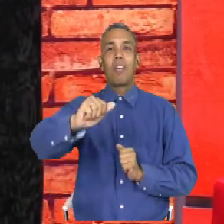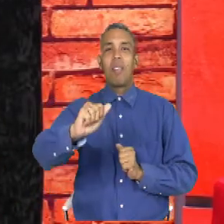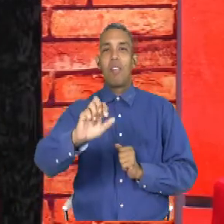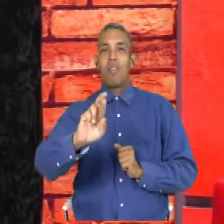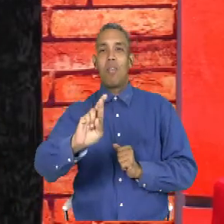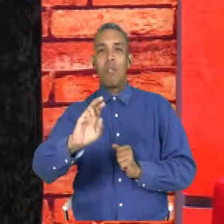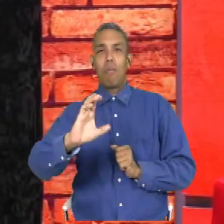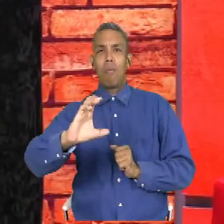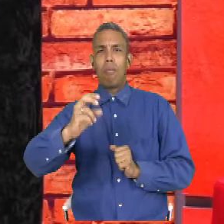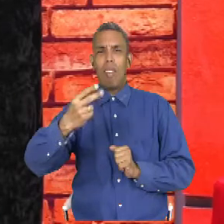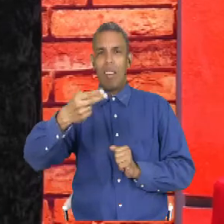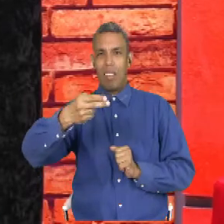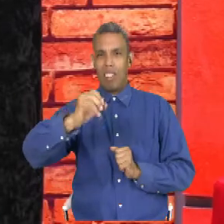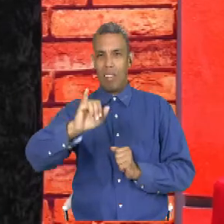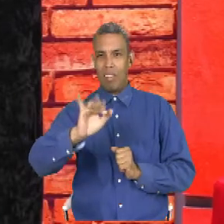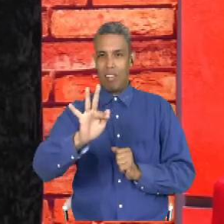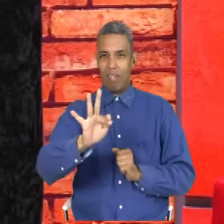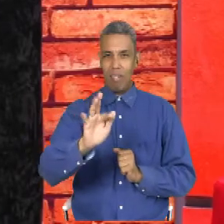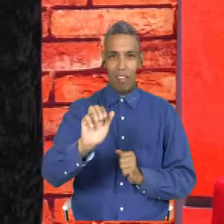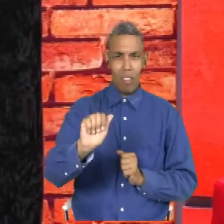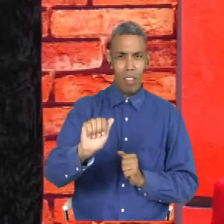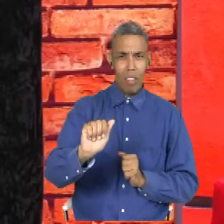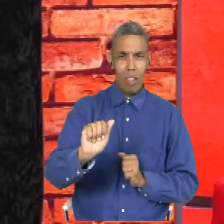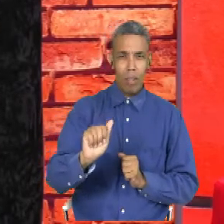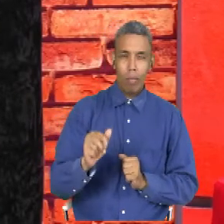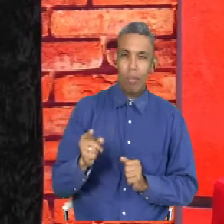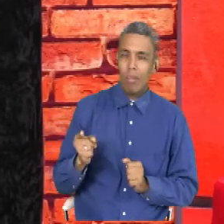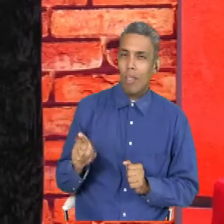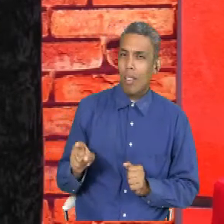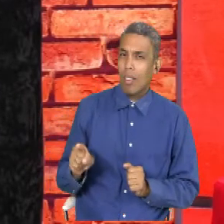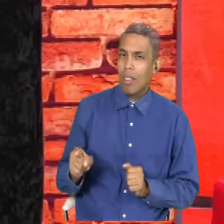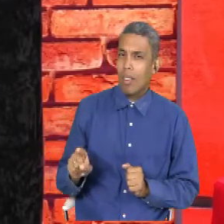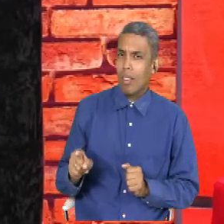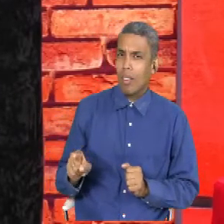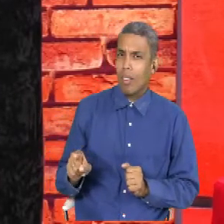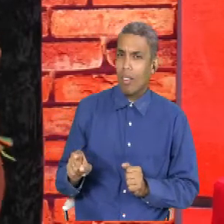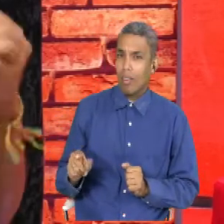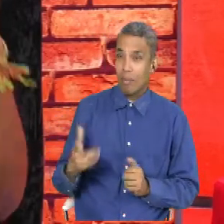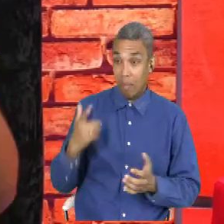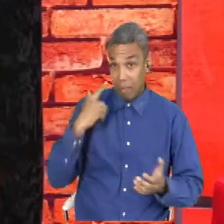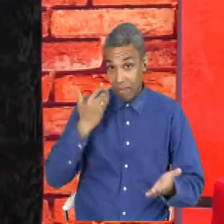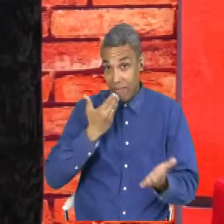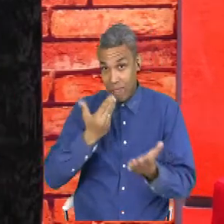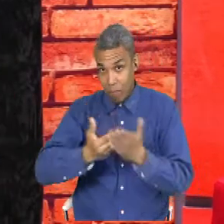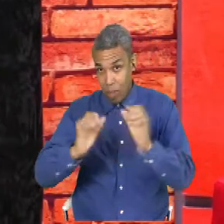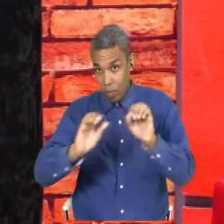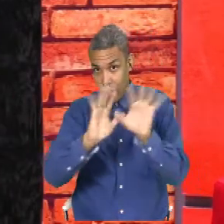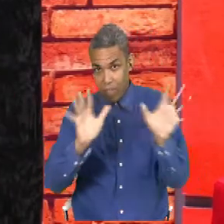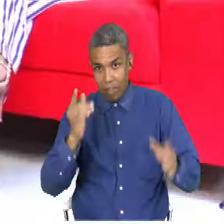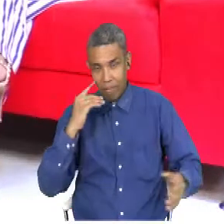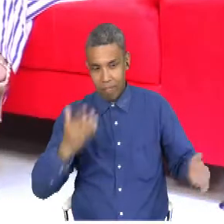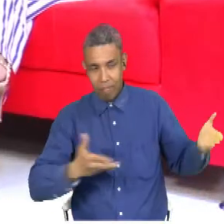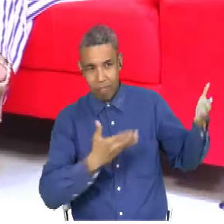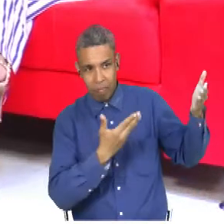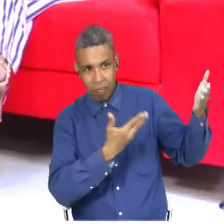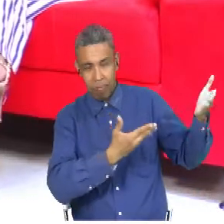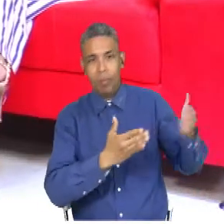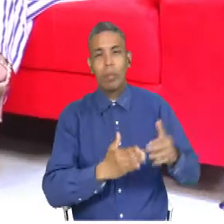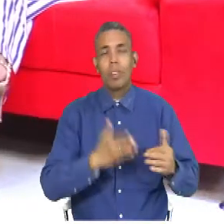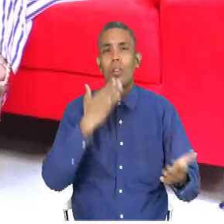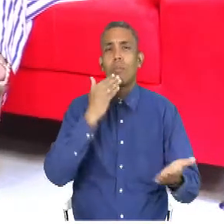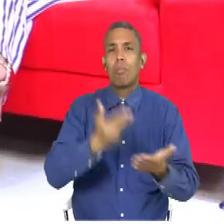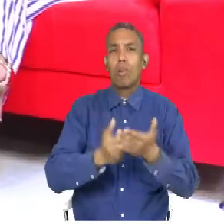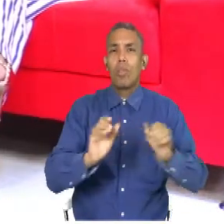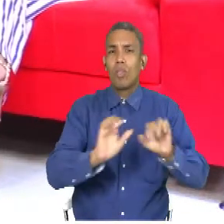La Iguana Casa Cultural, un lugar único y diferente aquí en Barranca Bermeja. Buenos días, bienvenida, Marsh. Buenos días, Kiara.